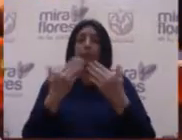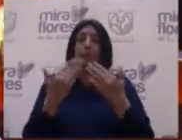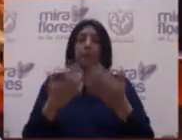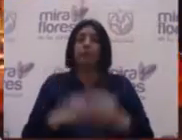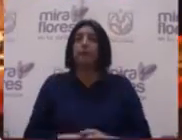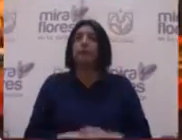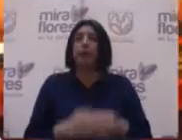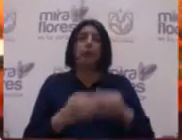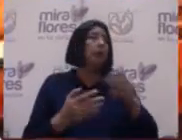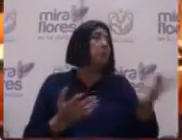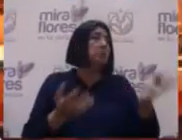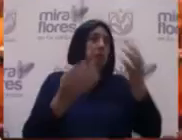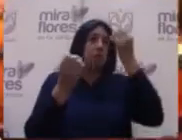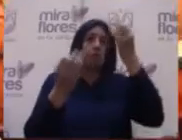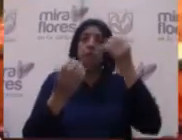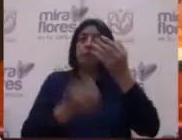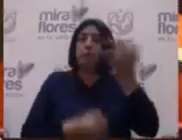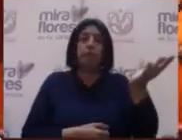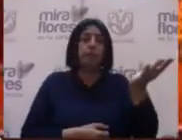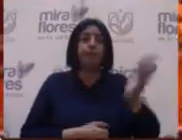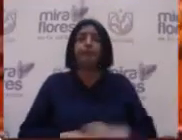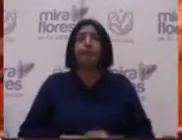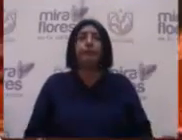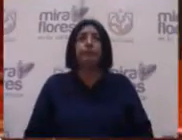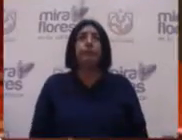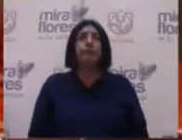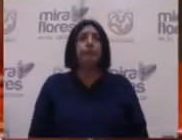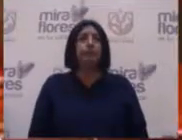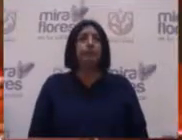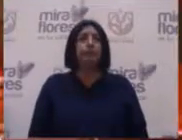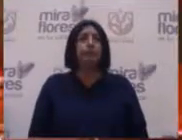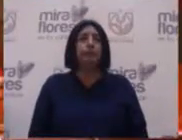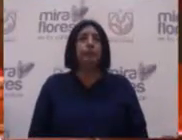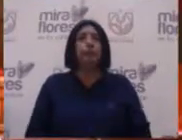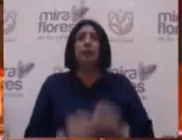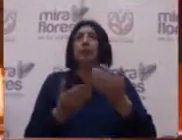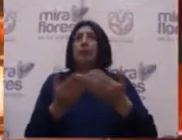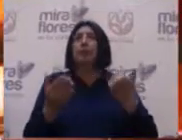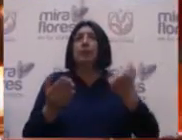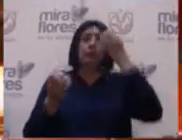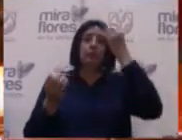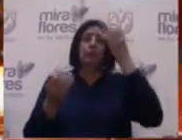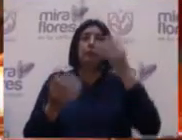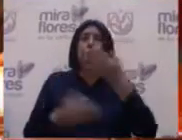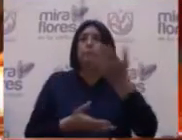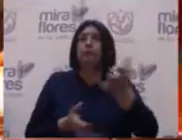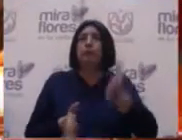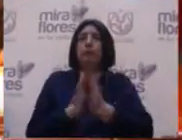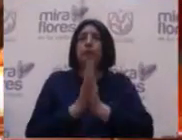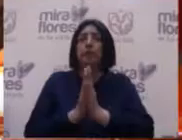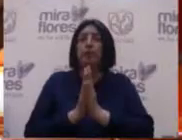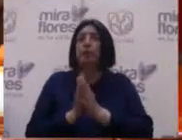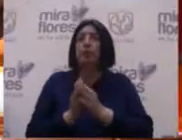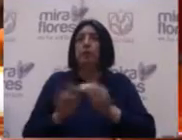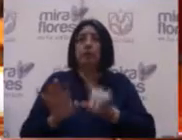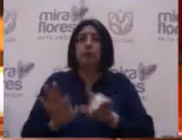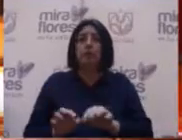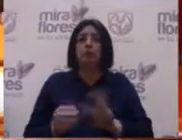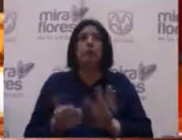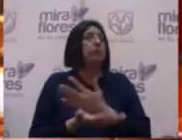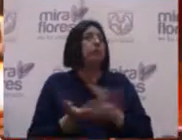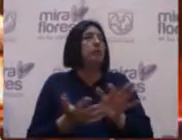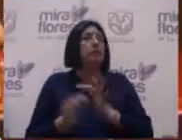gracias. ¿Algún informe? Sí. Perdón, antes del informe, quiero saber si hay algún pedido por escrito.